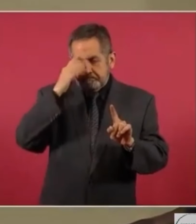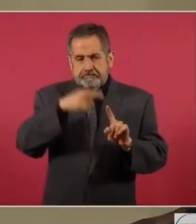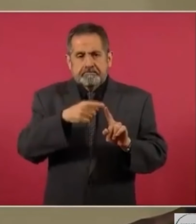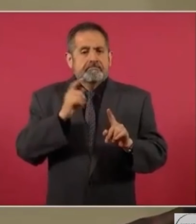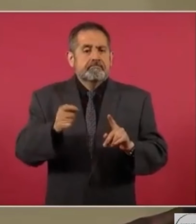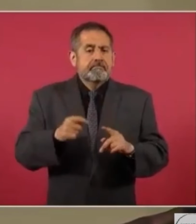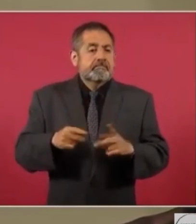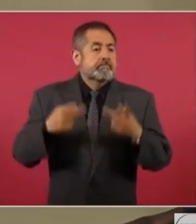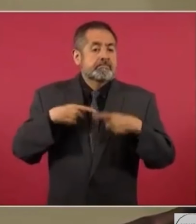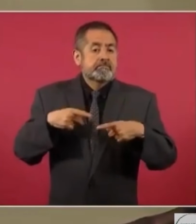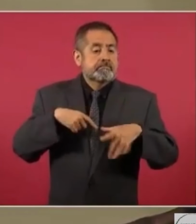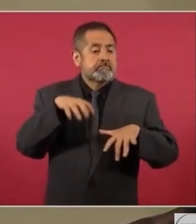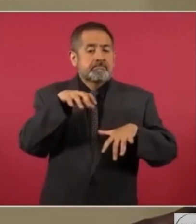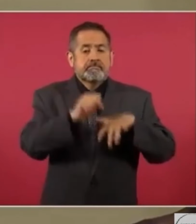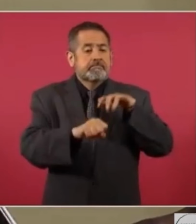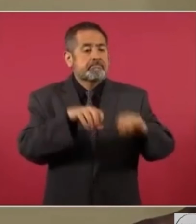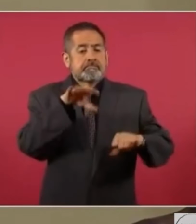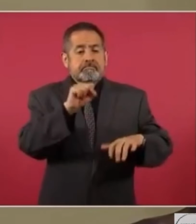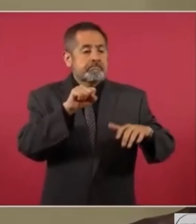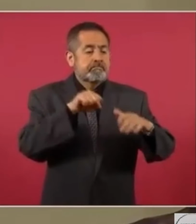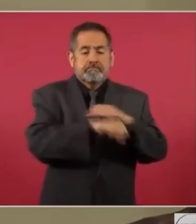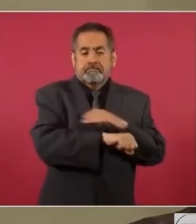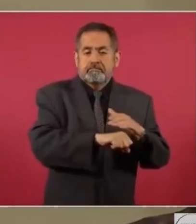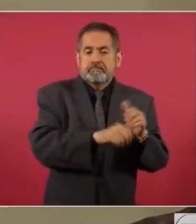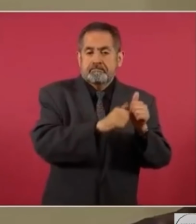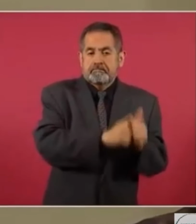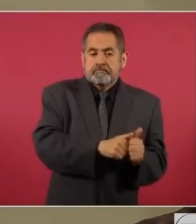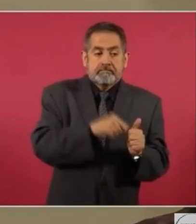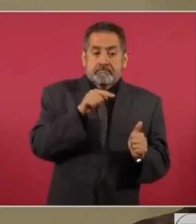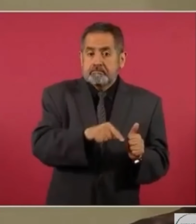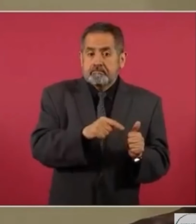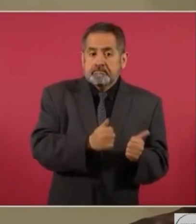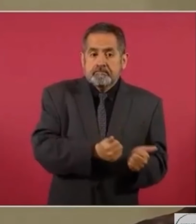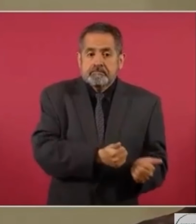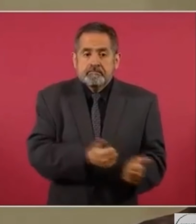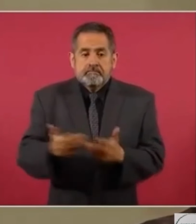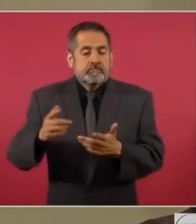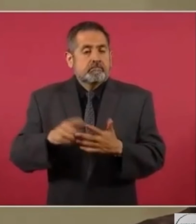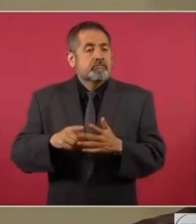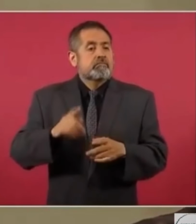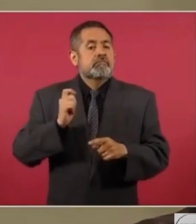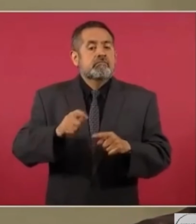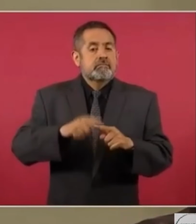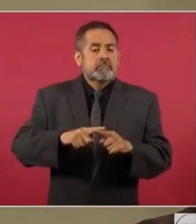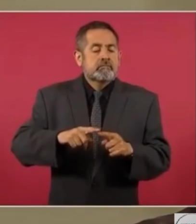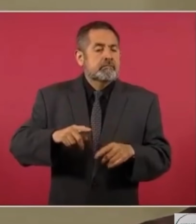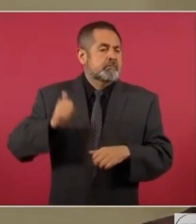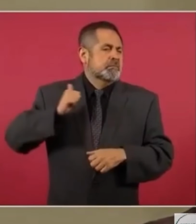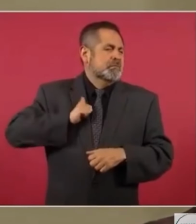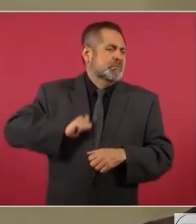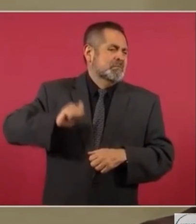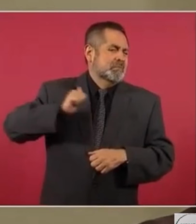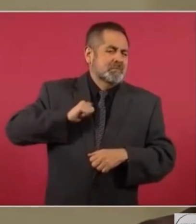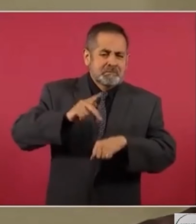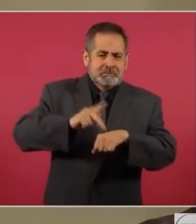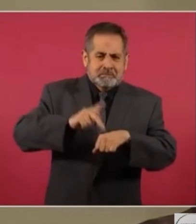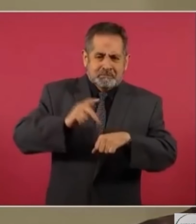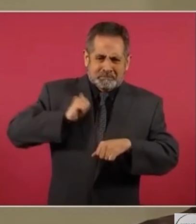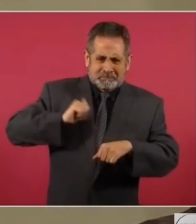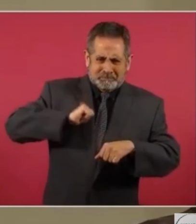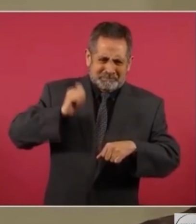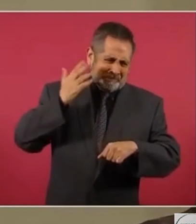personas detenidas que traían, están traficando con piezas arqueológicas. No sé si usted